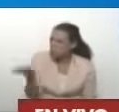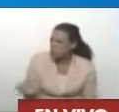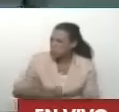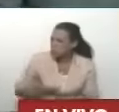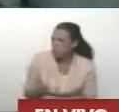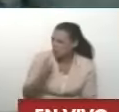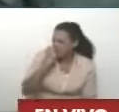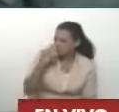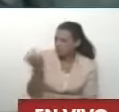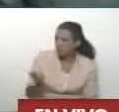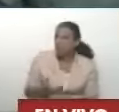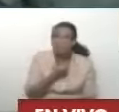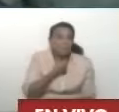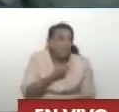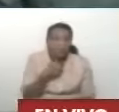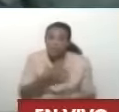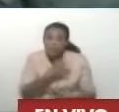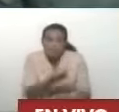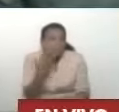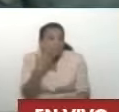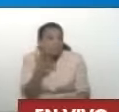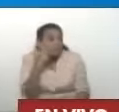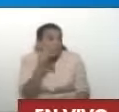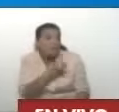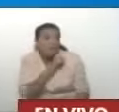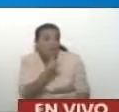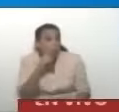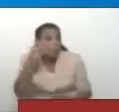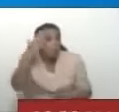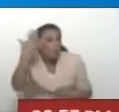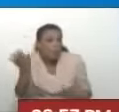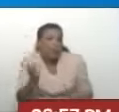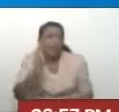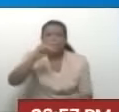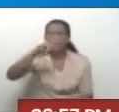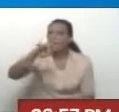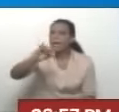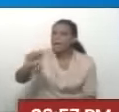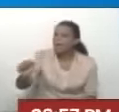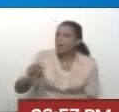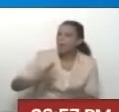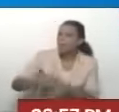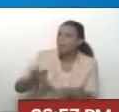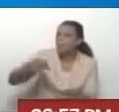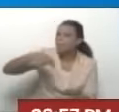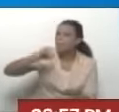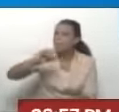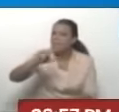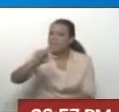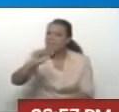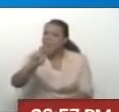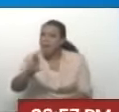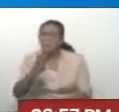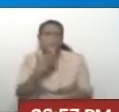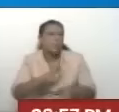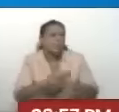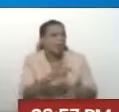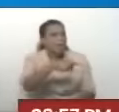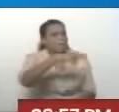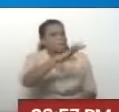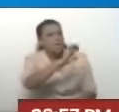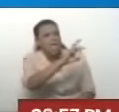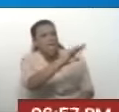qué tú preguntas eso? ¿Qué me gusta? Es interesante. ¿Por qué te pusieron María? ¿Por qué te pusieron Pilar? ¿Por qué te pusieron